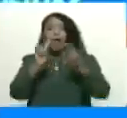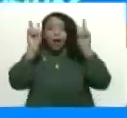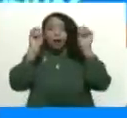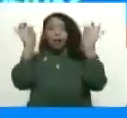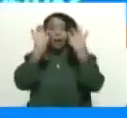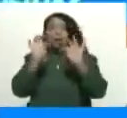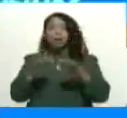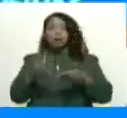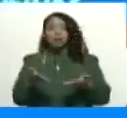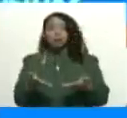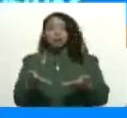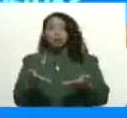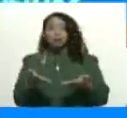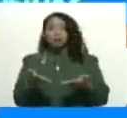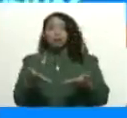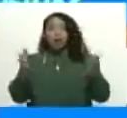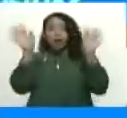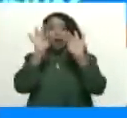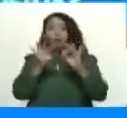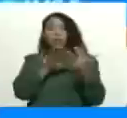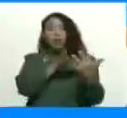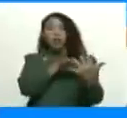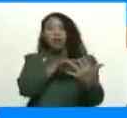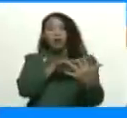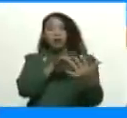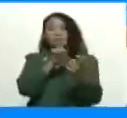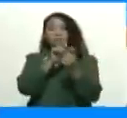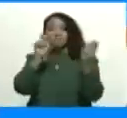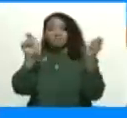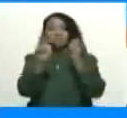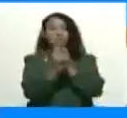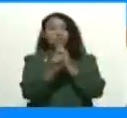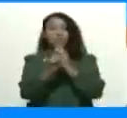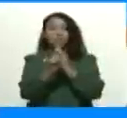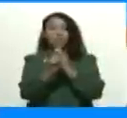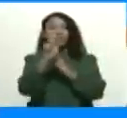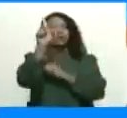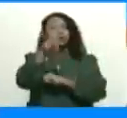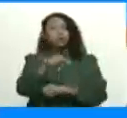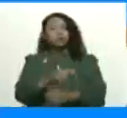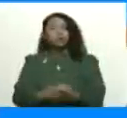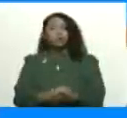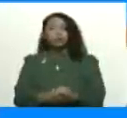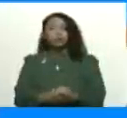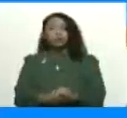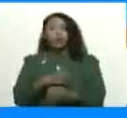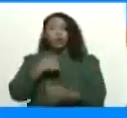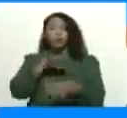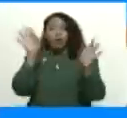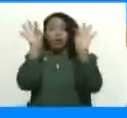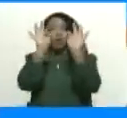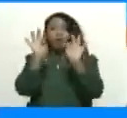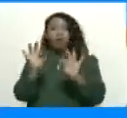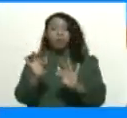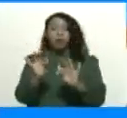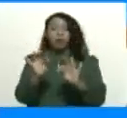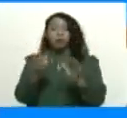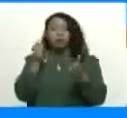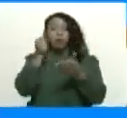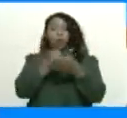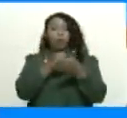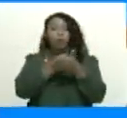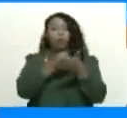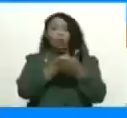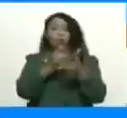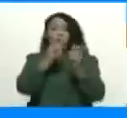forma, la forma de guerra han cambiado y también nuestras formas de lucha